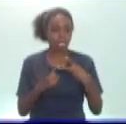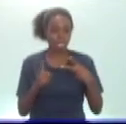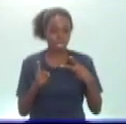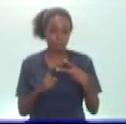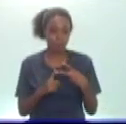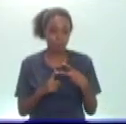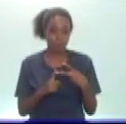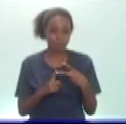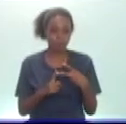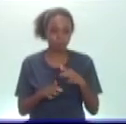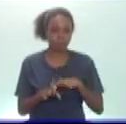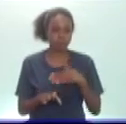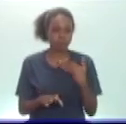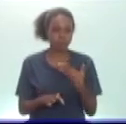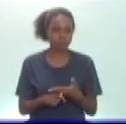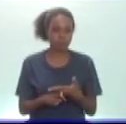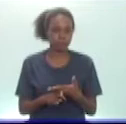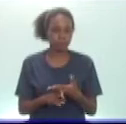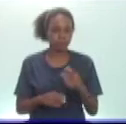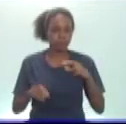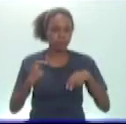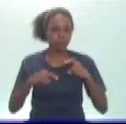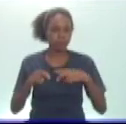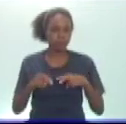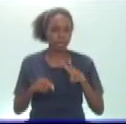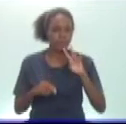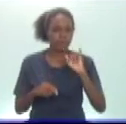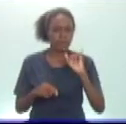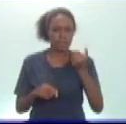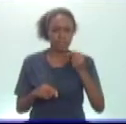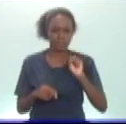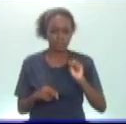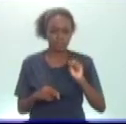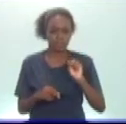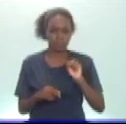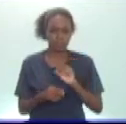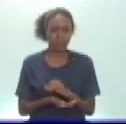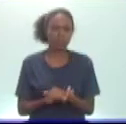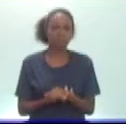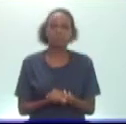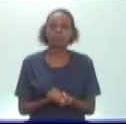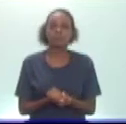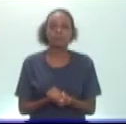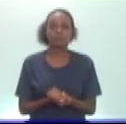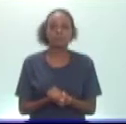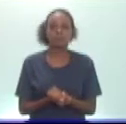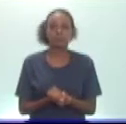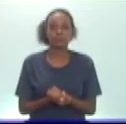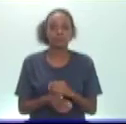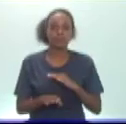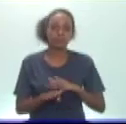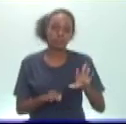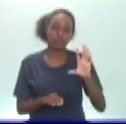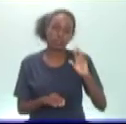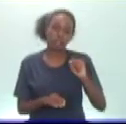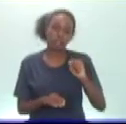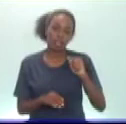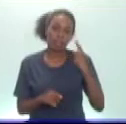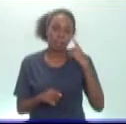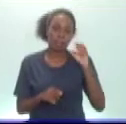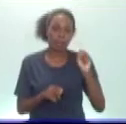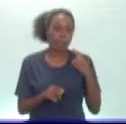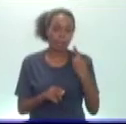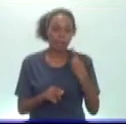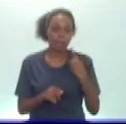fase, que es buscar y proponer vías de solución. Como ya les había dicho anteriormente, lo primero es identificar